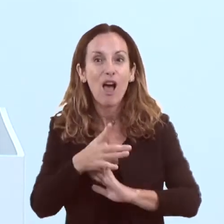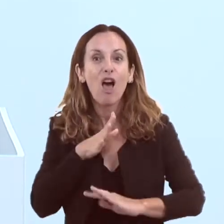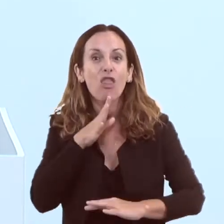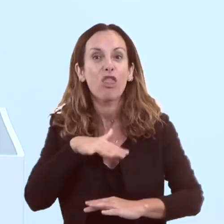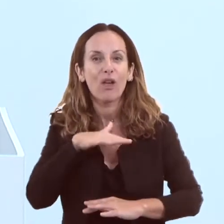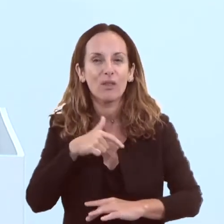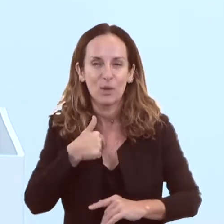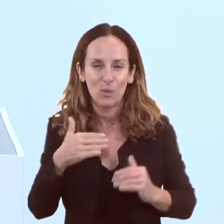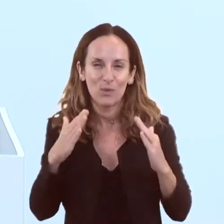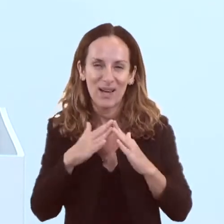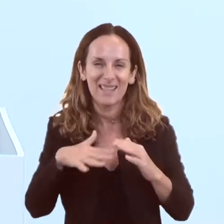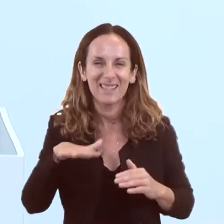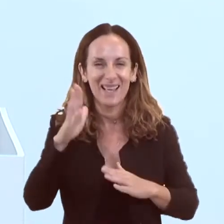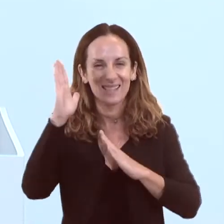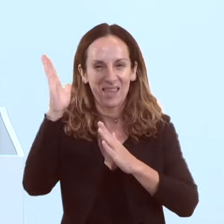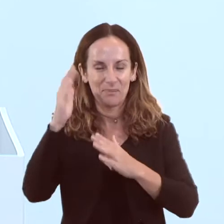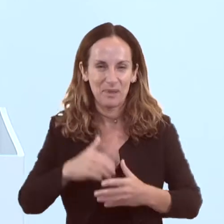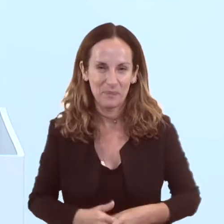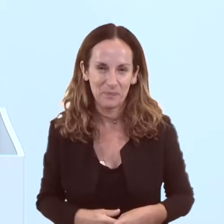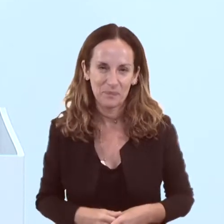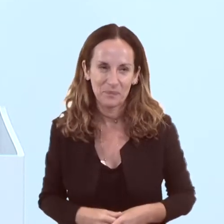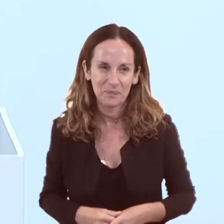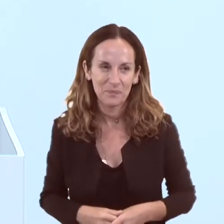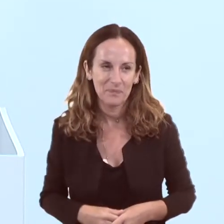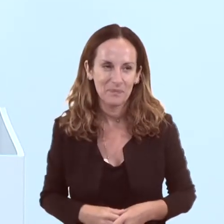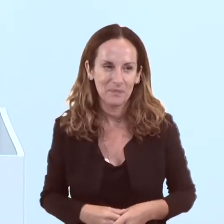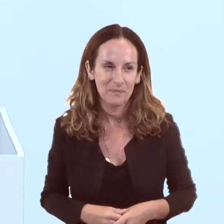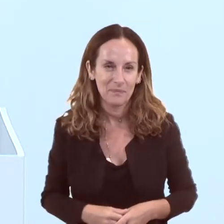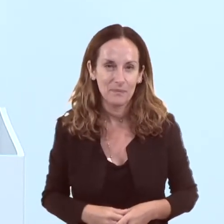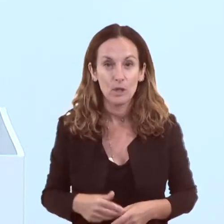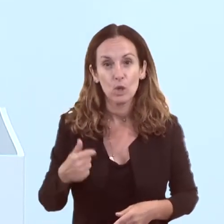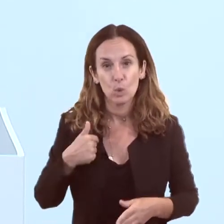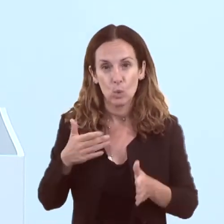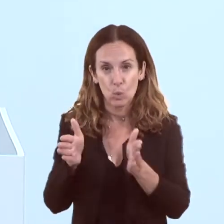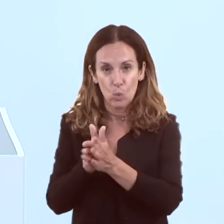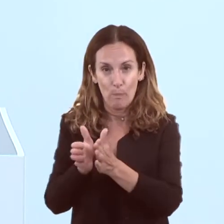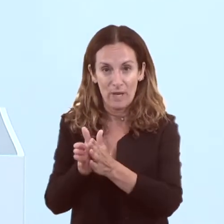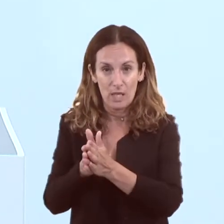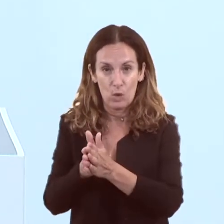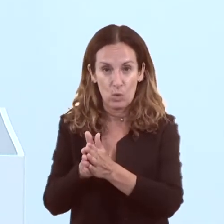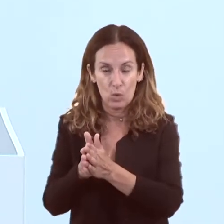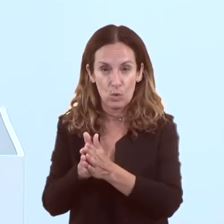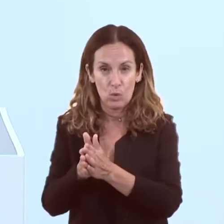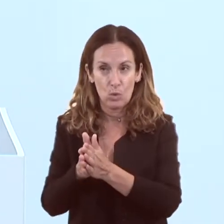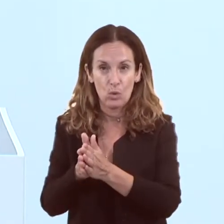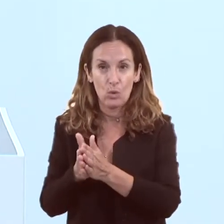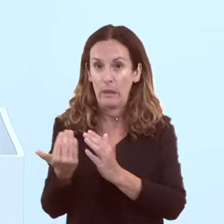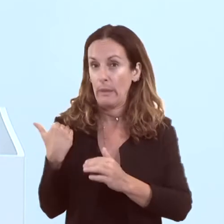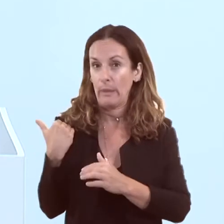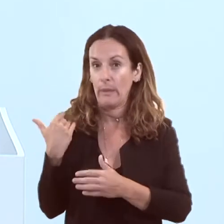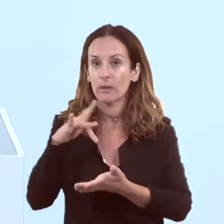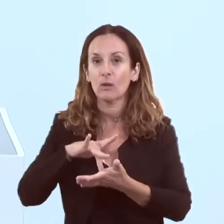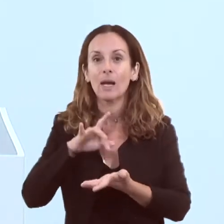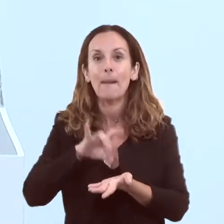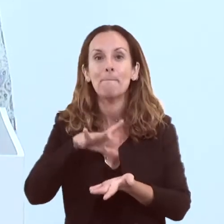con mis compañeros hace pocos días estuvimos en un festival grande en Málaga